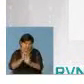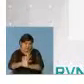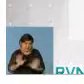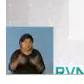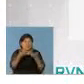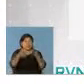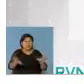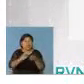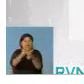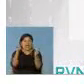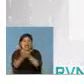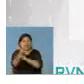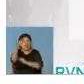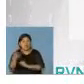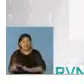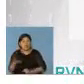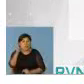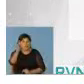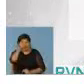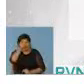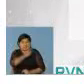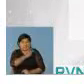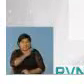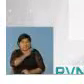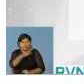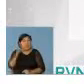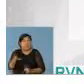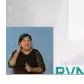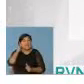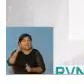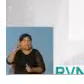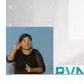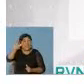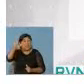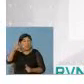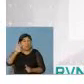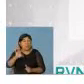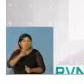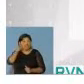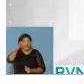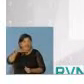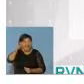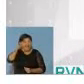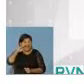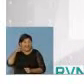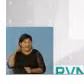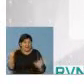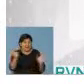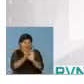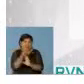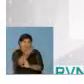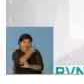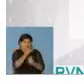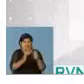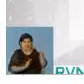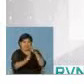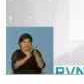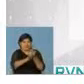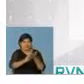Guillermo Tejerina será el nuevo secretario de Seguridad Pública de la provincia. Tejerina egresó de la Escuela de Policía General